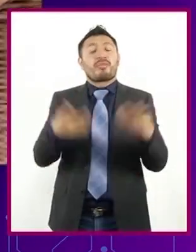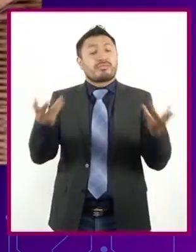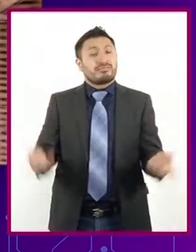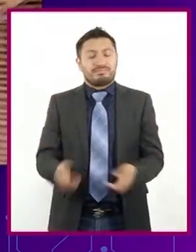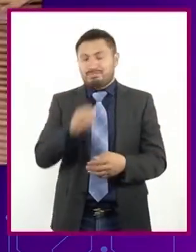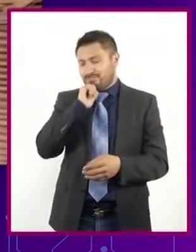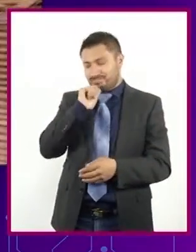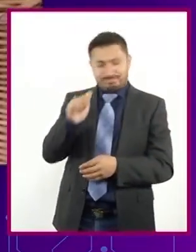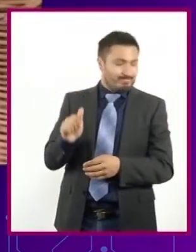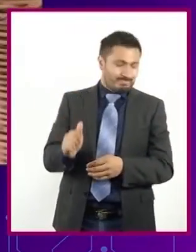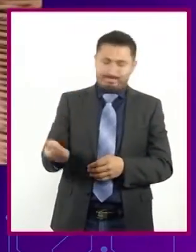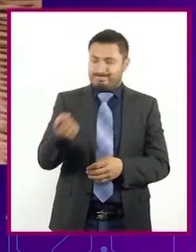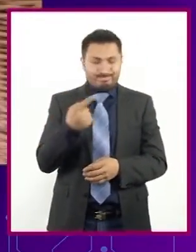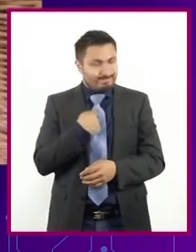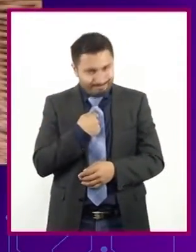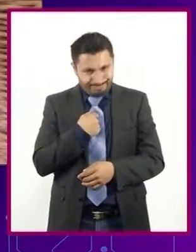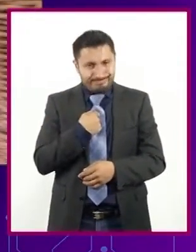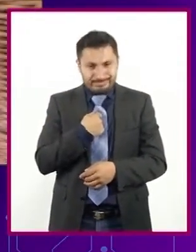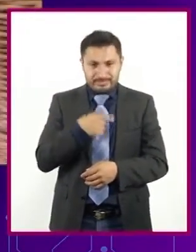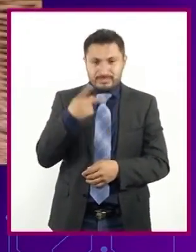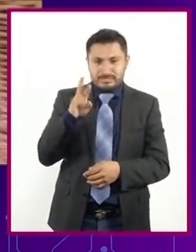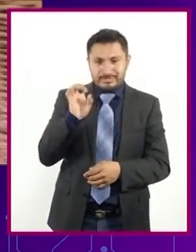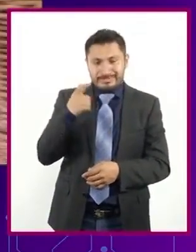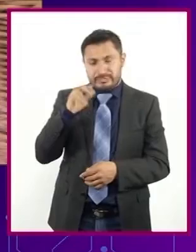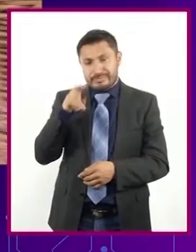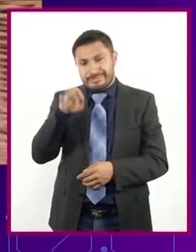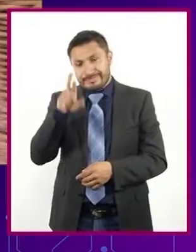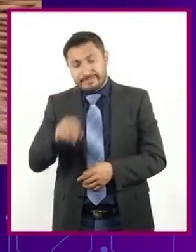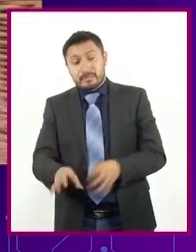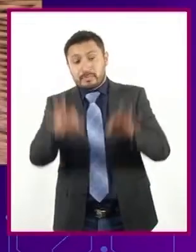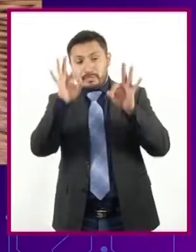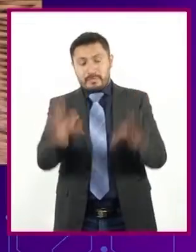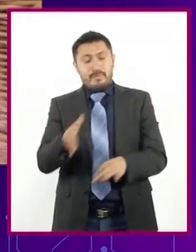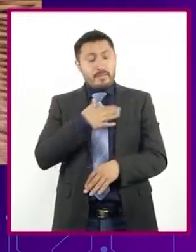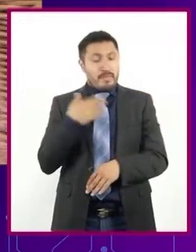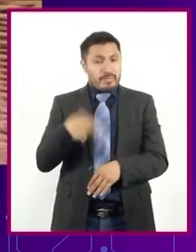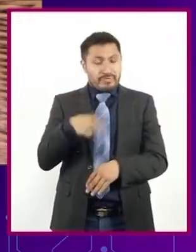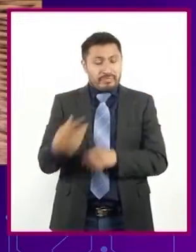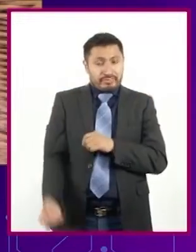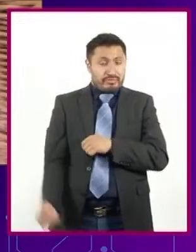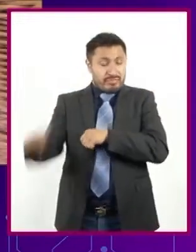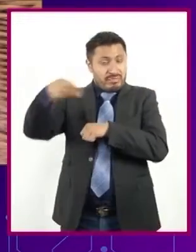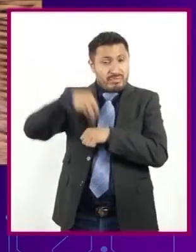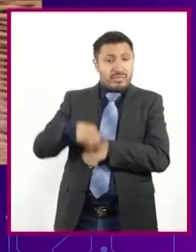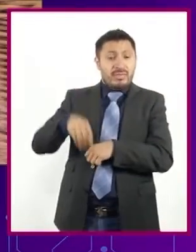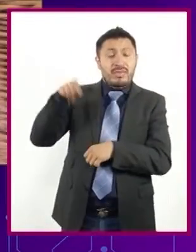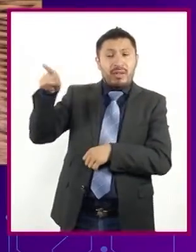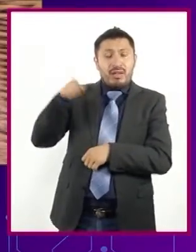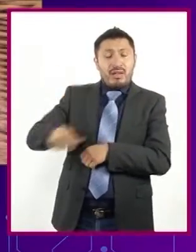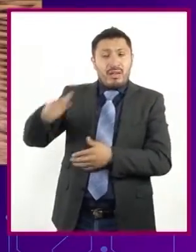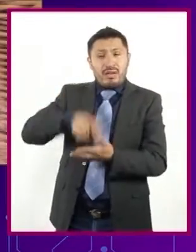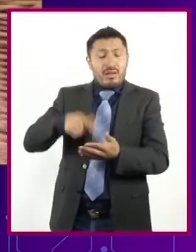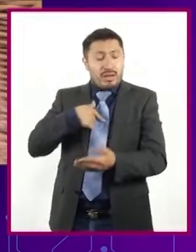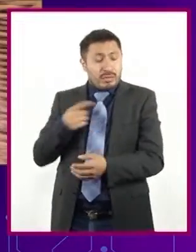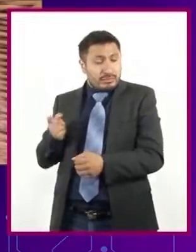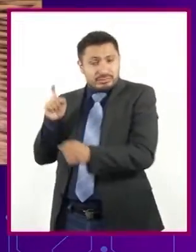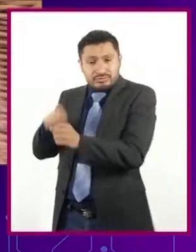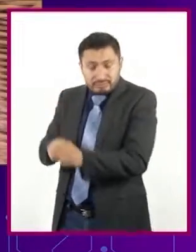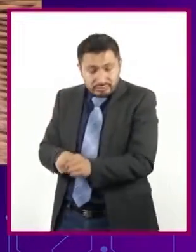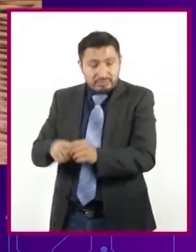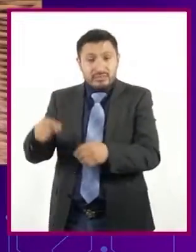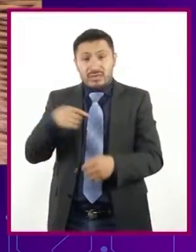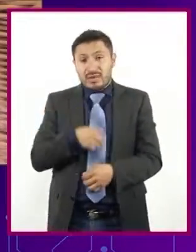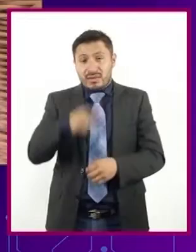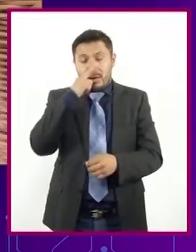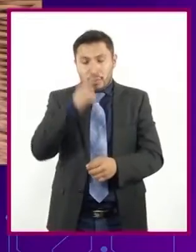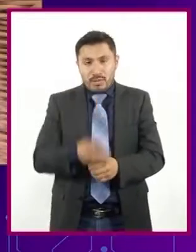Nada, yo soy un pregonero oficial y mi nombramiento me lo dio el ayuntamiento al que pertenezco. Me encargo de comunicar